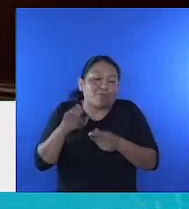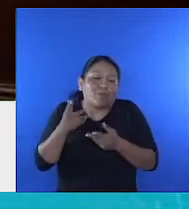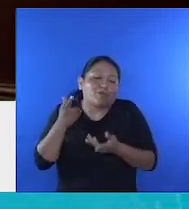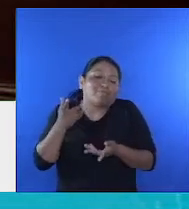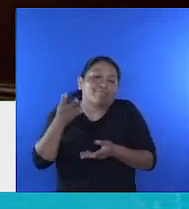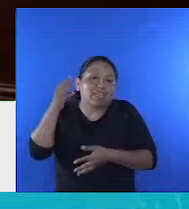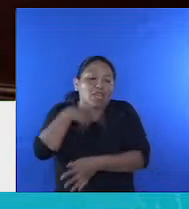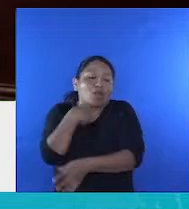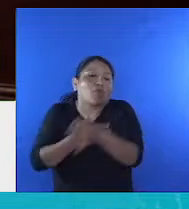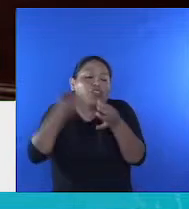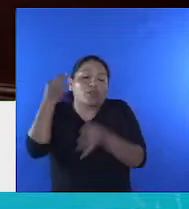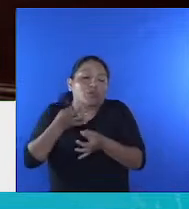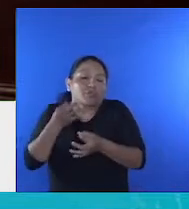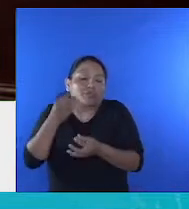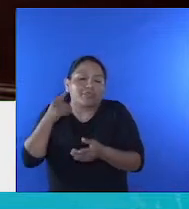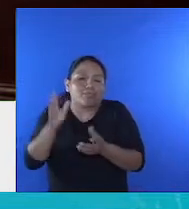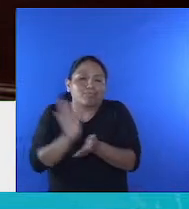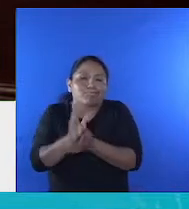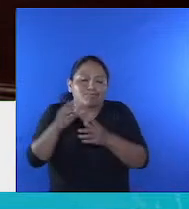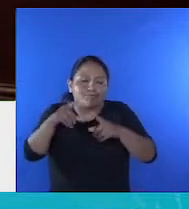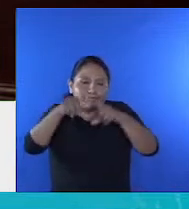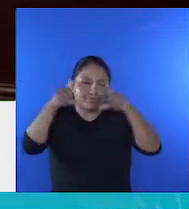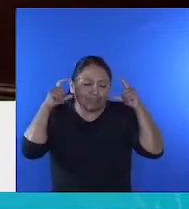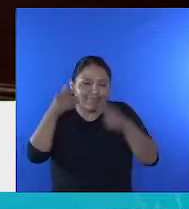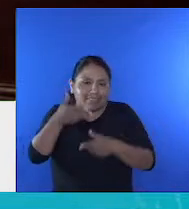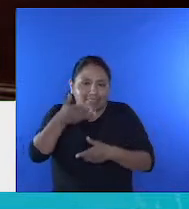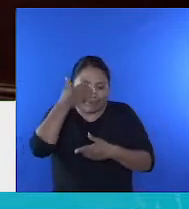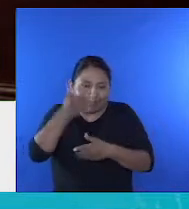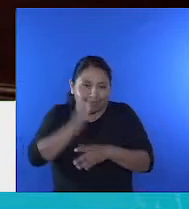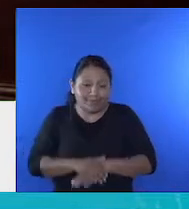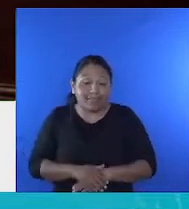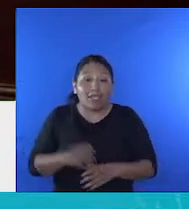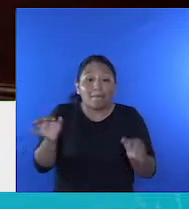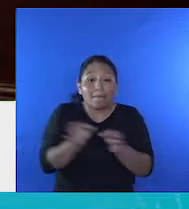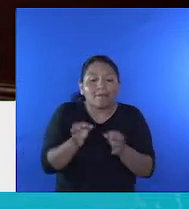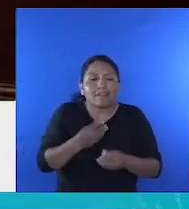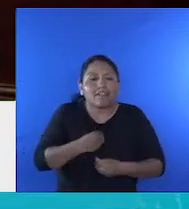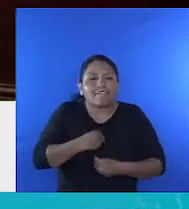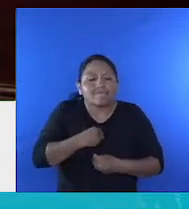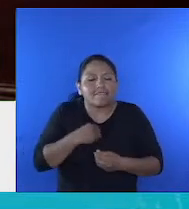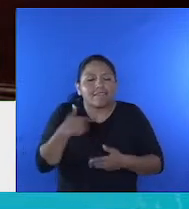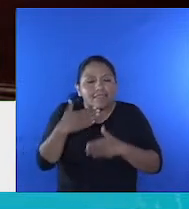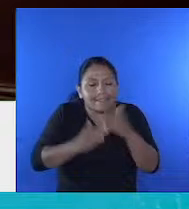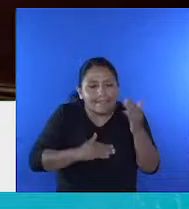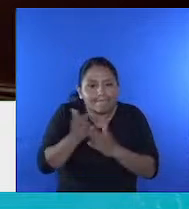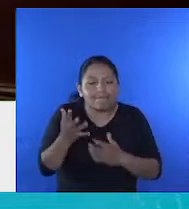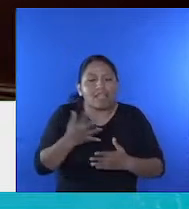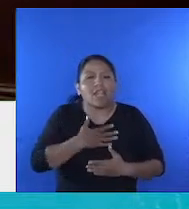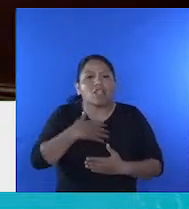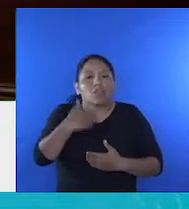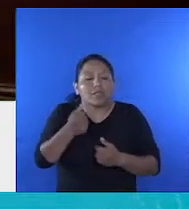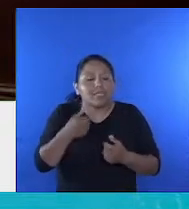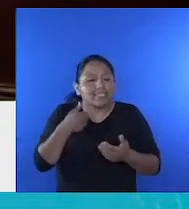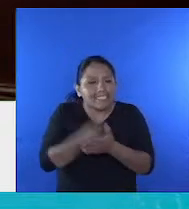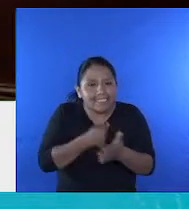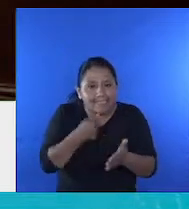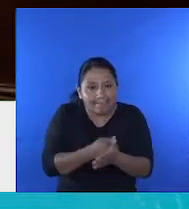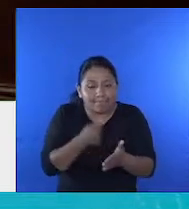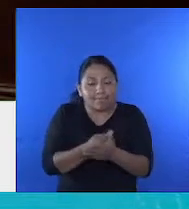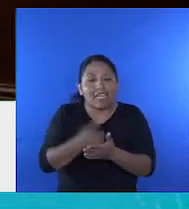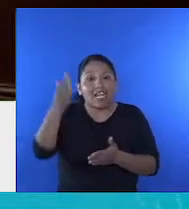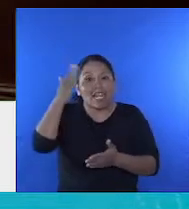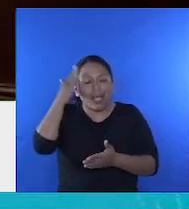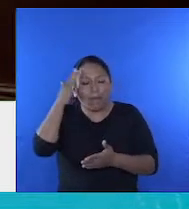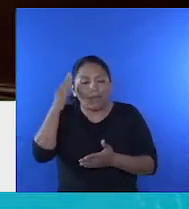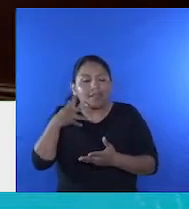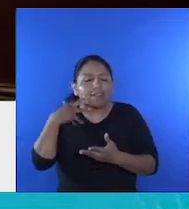Poder Judicial en su corte de ojos vendados. Malvinas es la esperanza que hay que construir, la soberanía que hay que disputar, la memoria